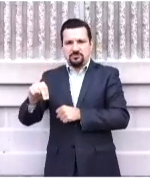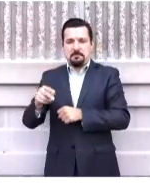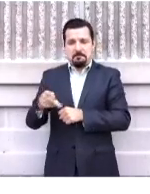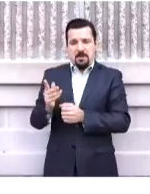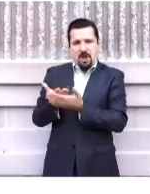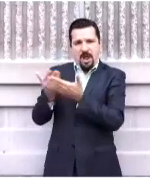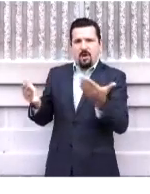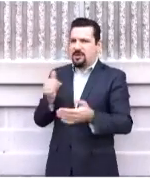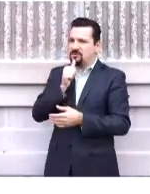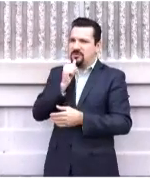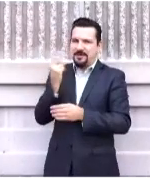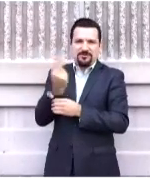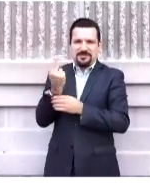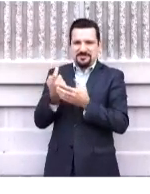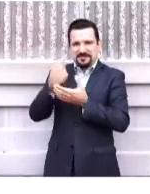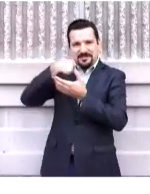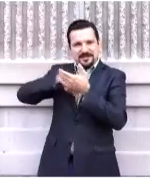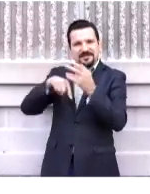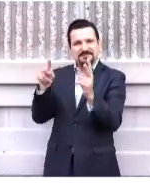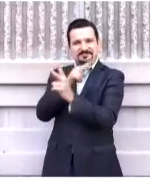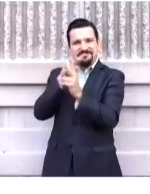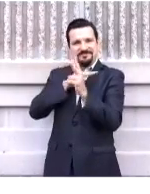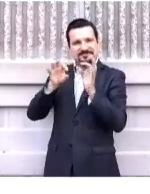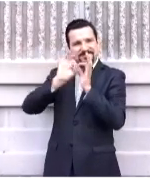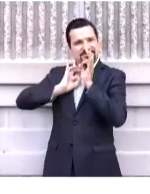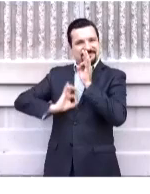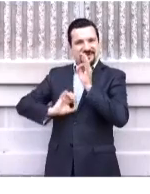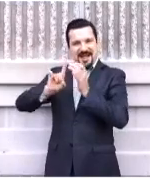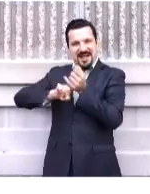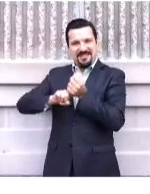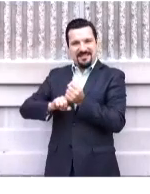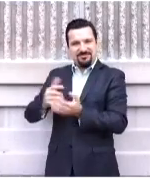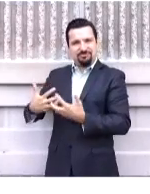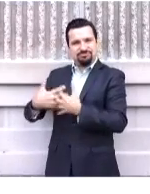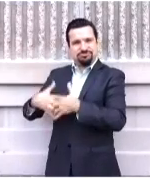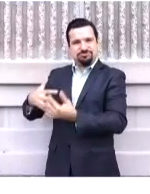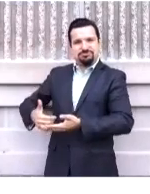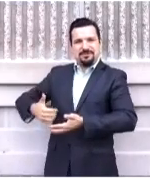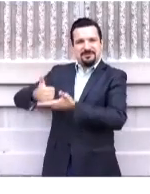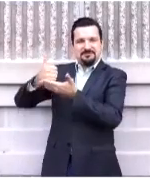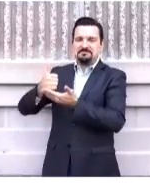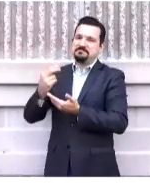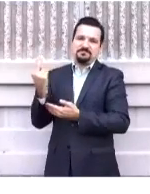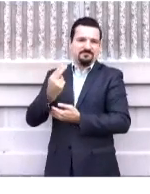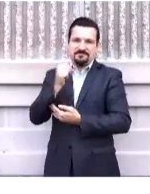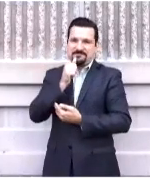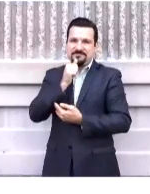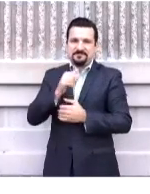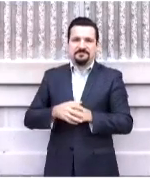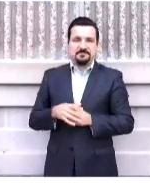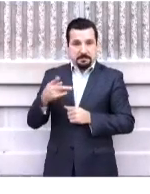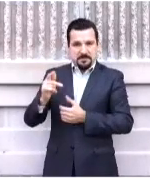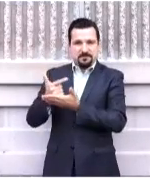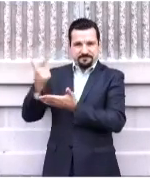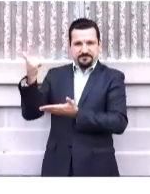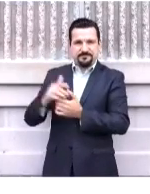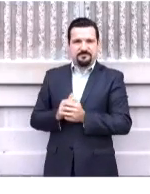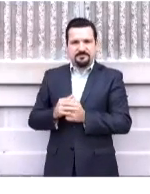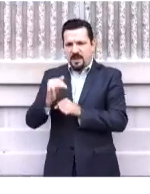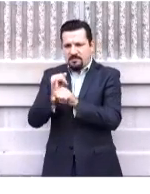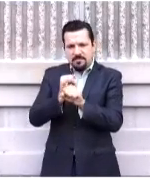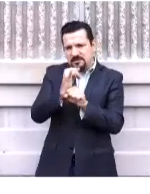requerido ventilación mecánica invasiva. La investigación de campo cada vez es más